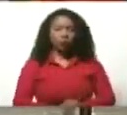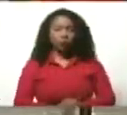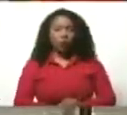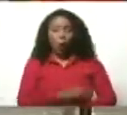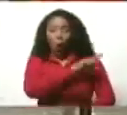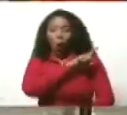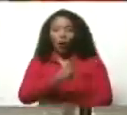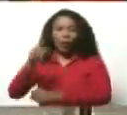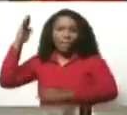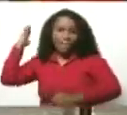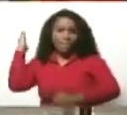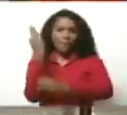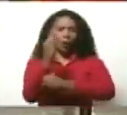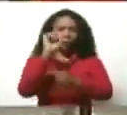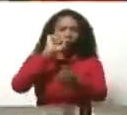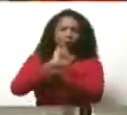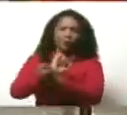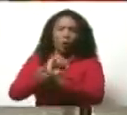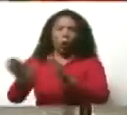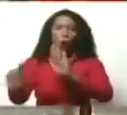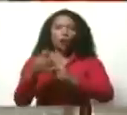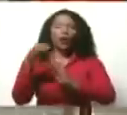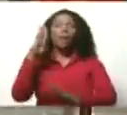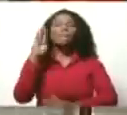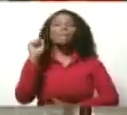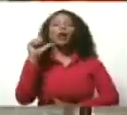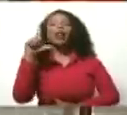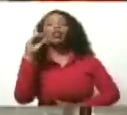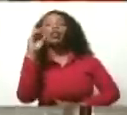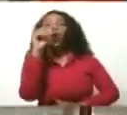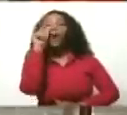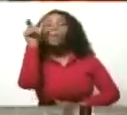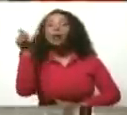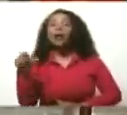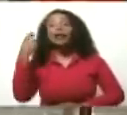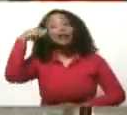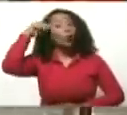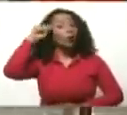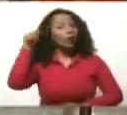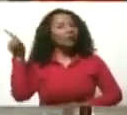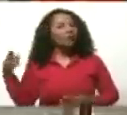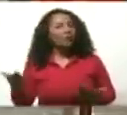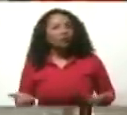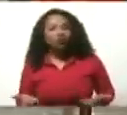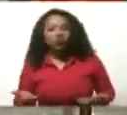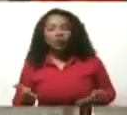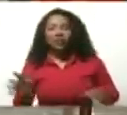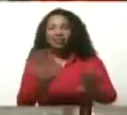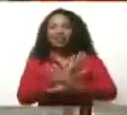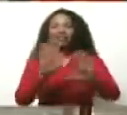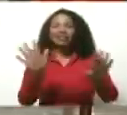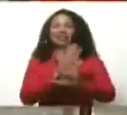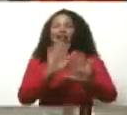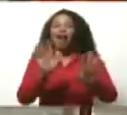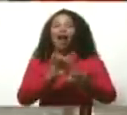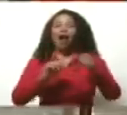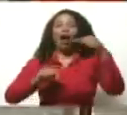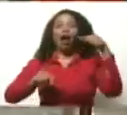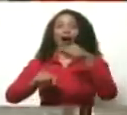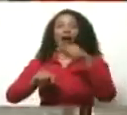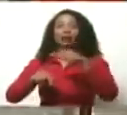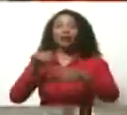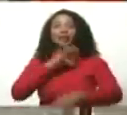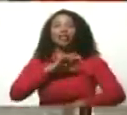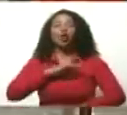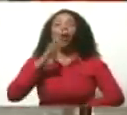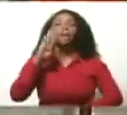orden de aprehensión contra Baldo Sansó. Y recordar que ya este señor